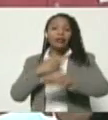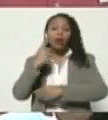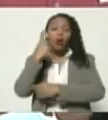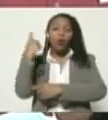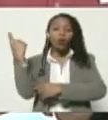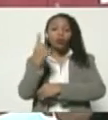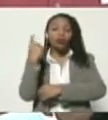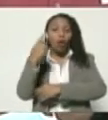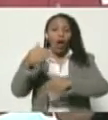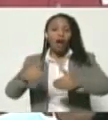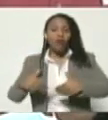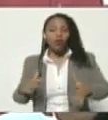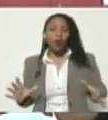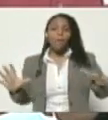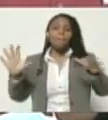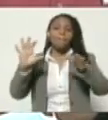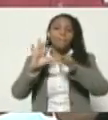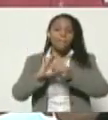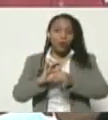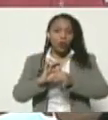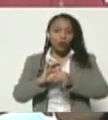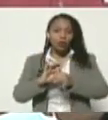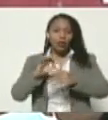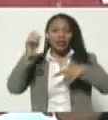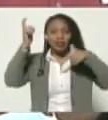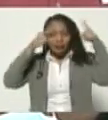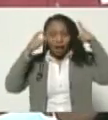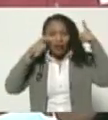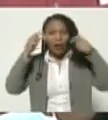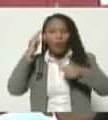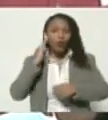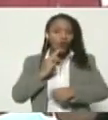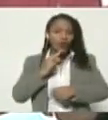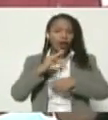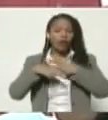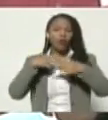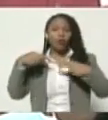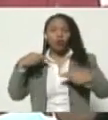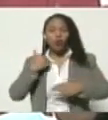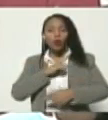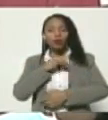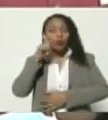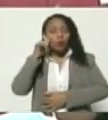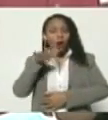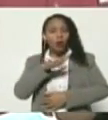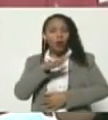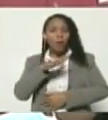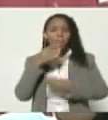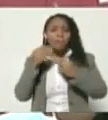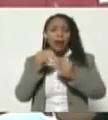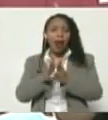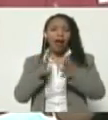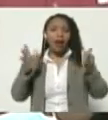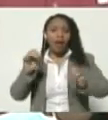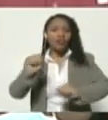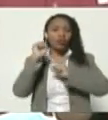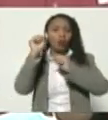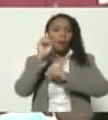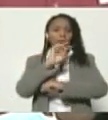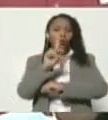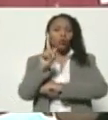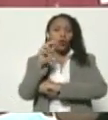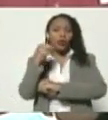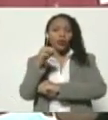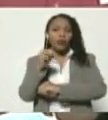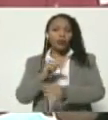esfuerzo, unidos en Chávez, en Bolívar, en la revolución, en nuestro pueblo, para la gran victoria el 21